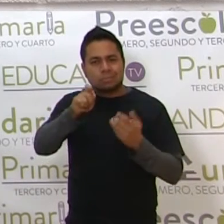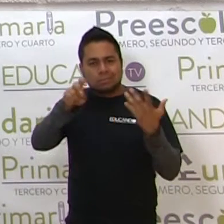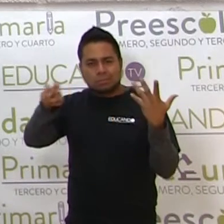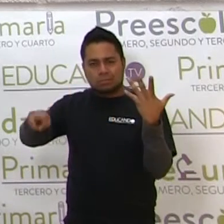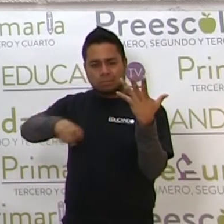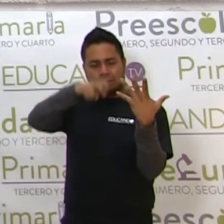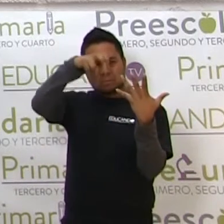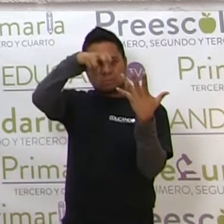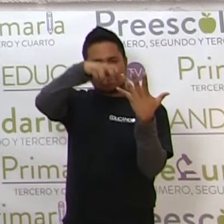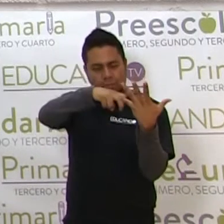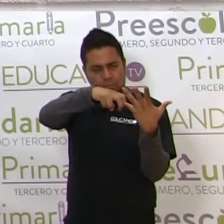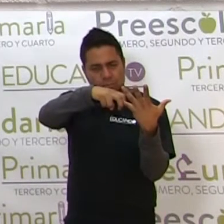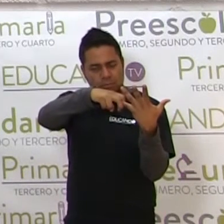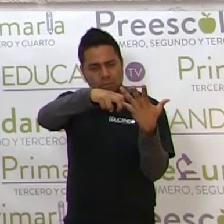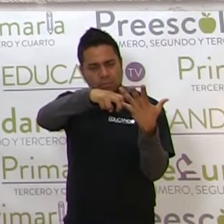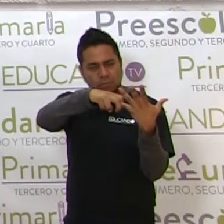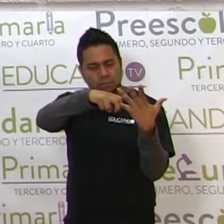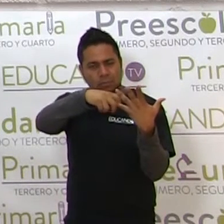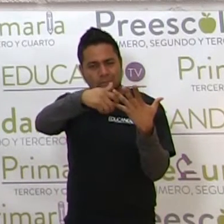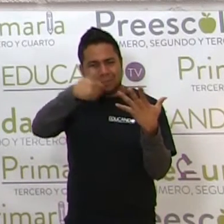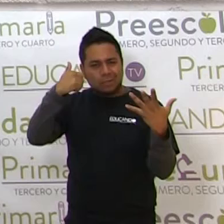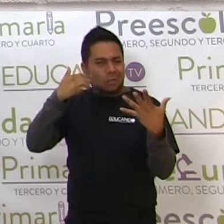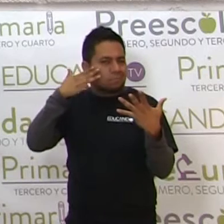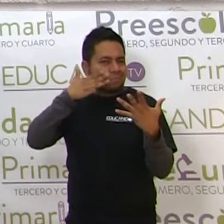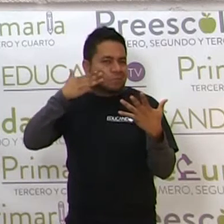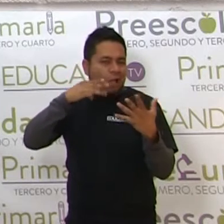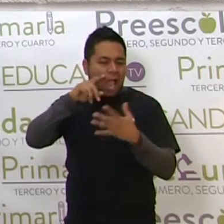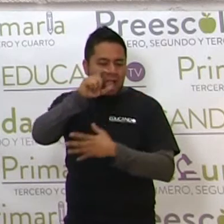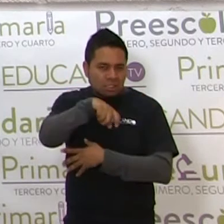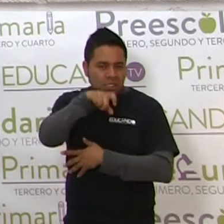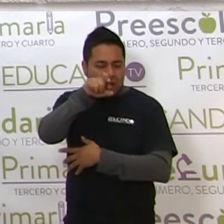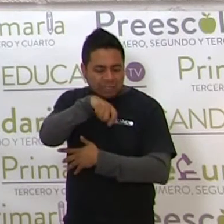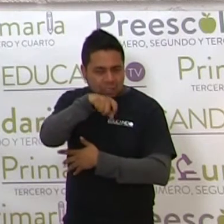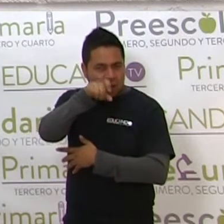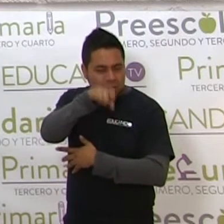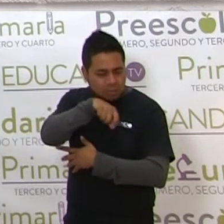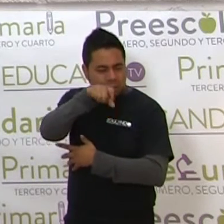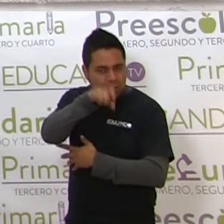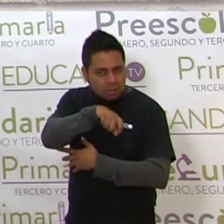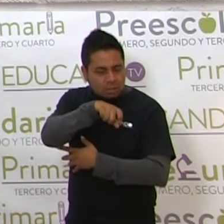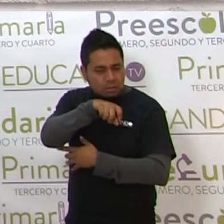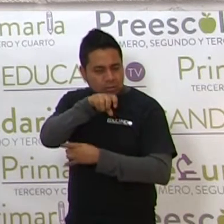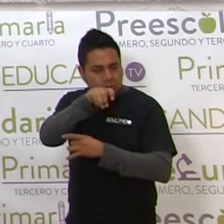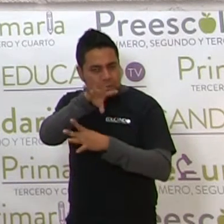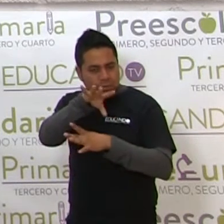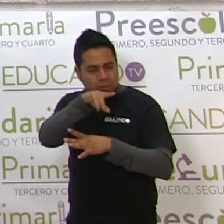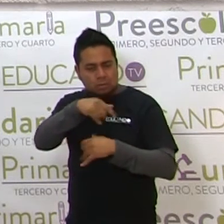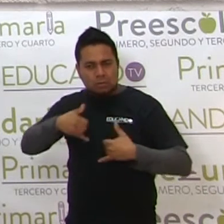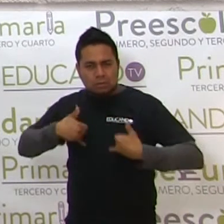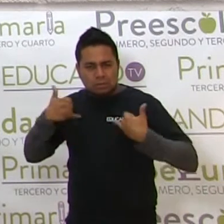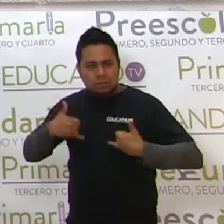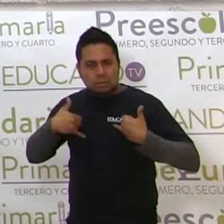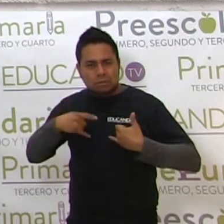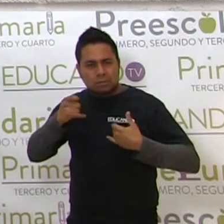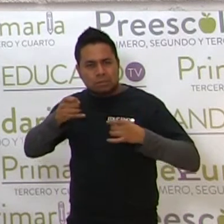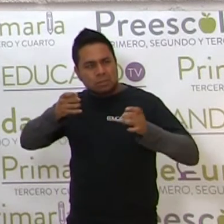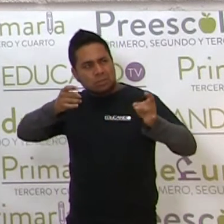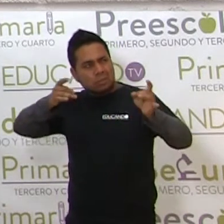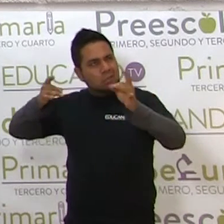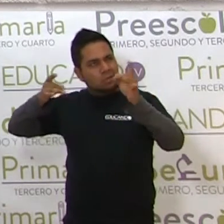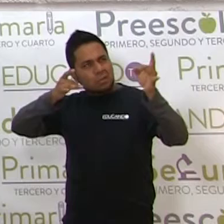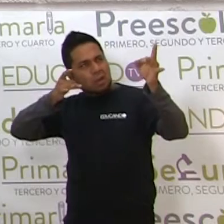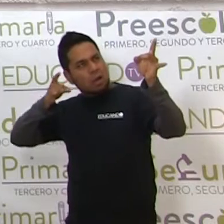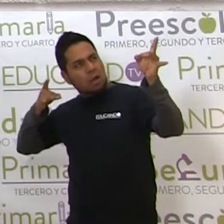árbol y ya había picado una de las Manzanas cuando el joven le disparó una